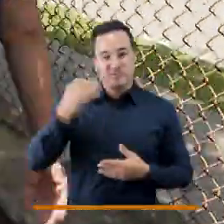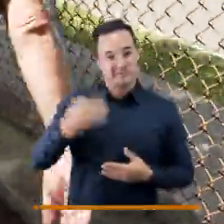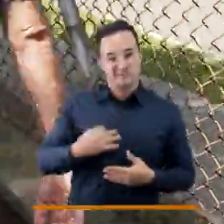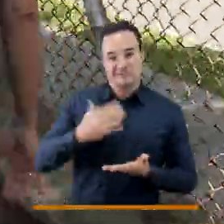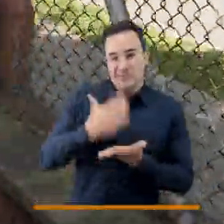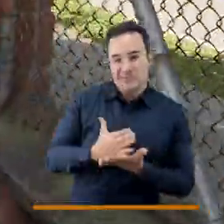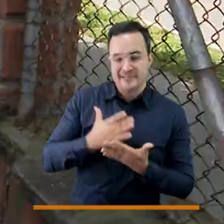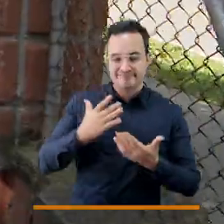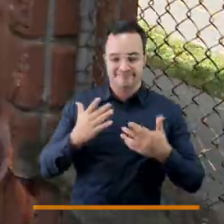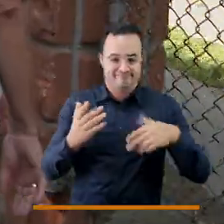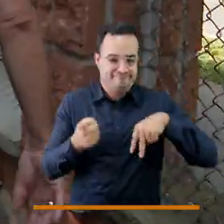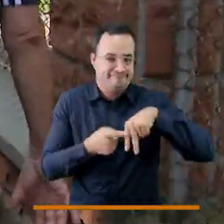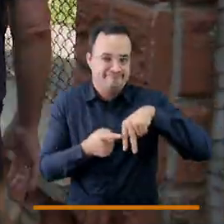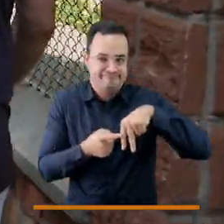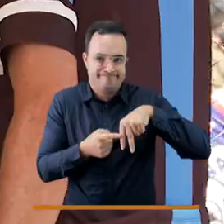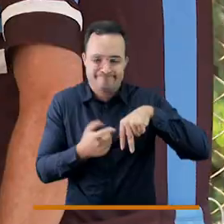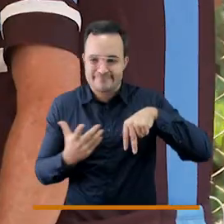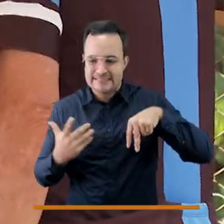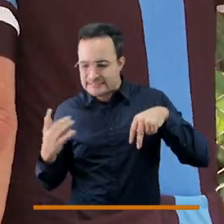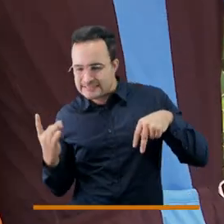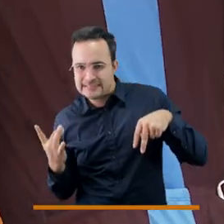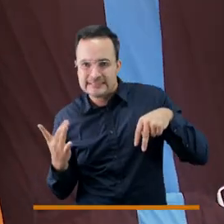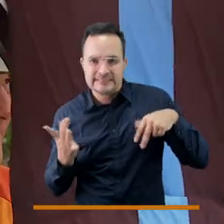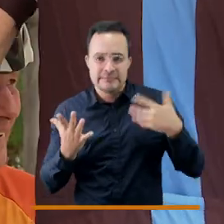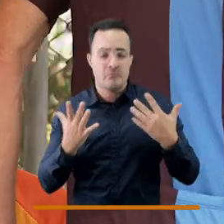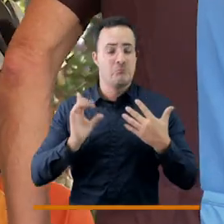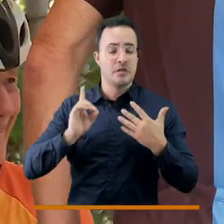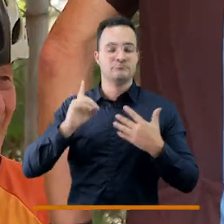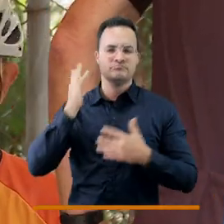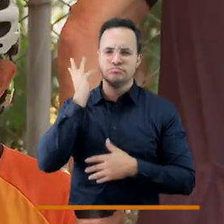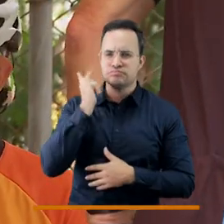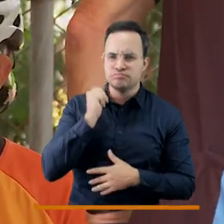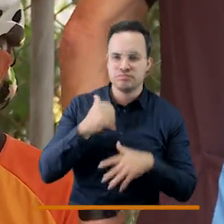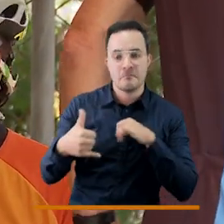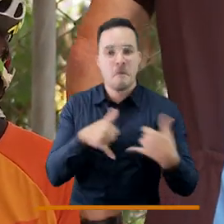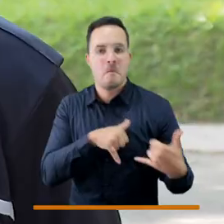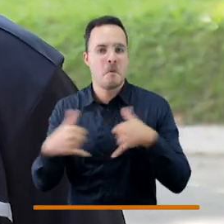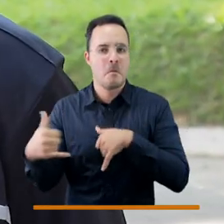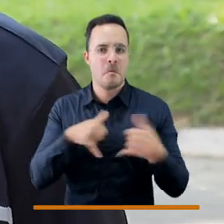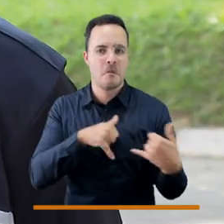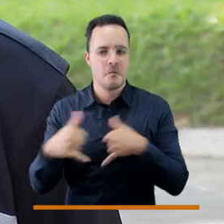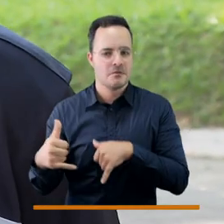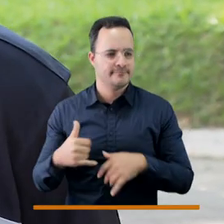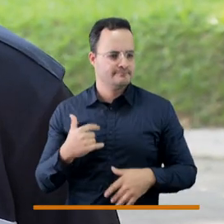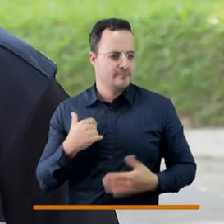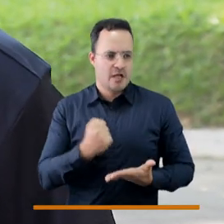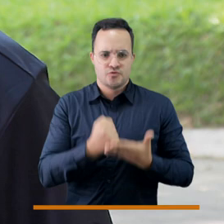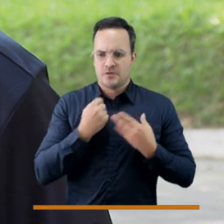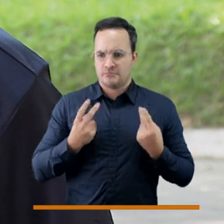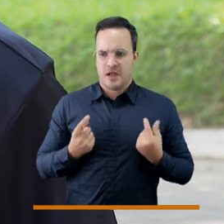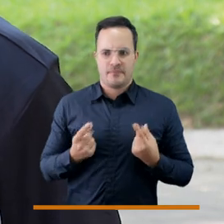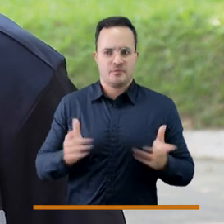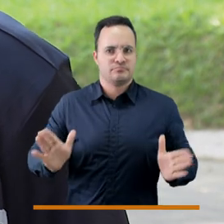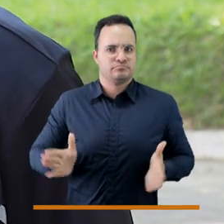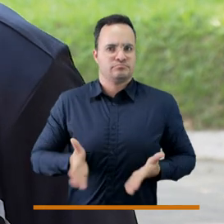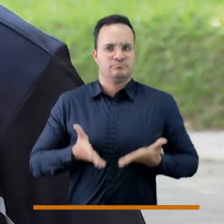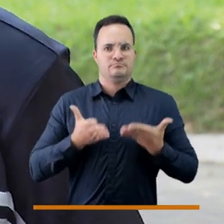rodilla, pero practico el ciclismo todos los días porque es una forma de uno recuperarse más ligero.